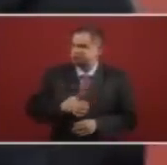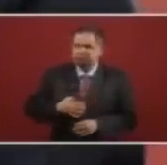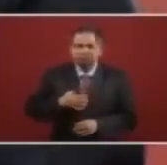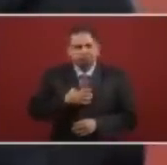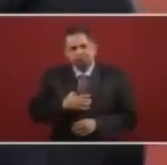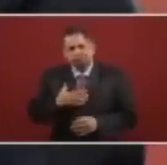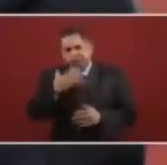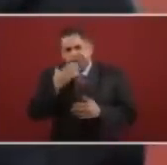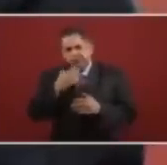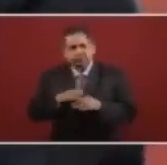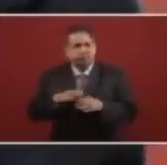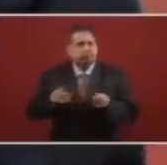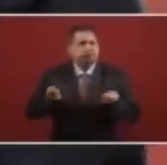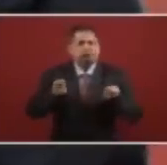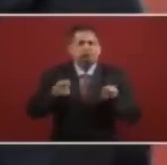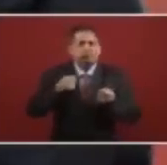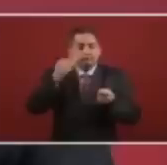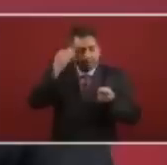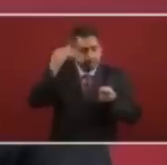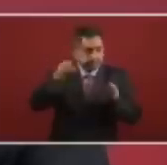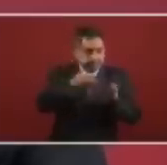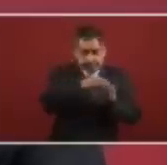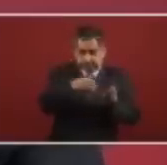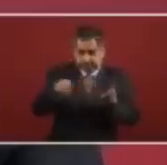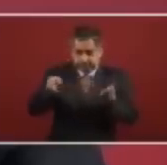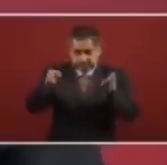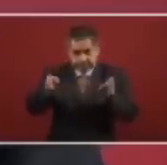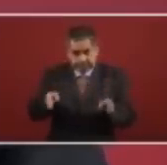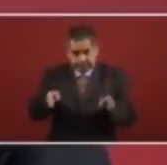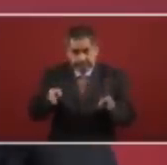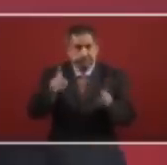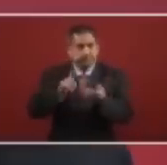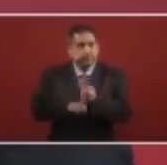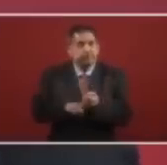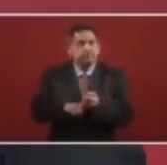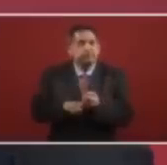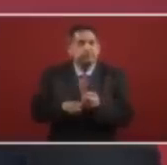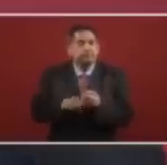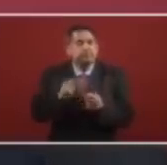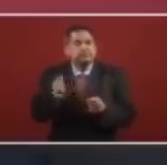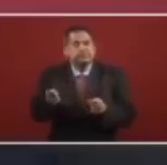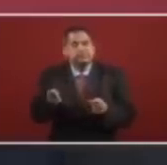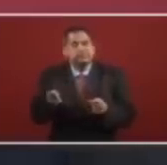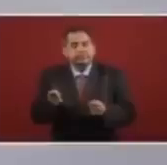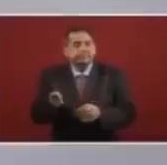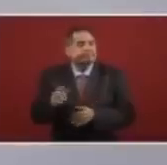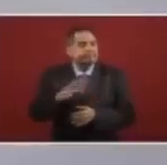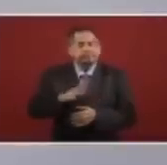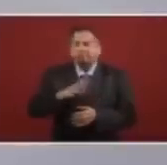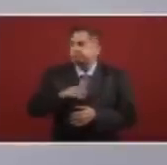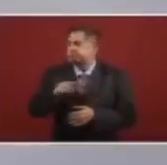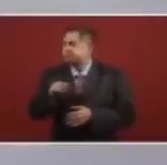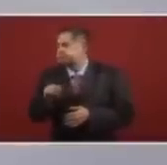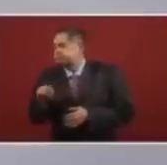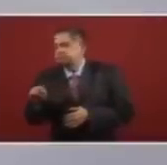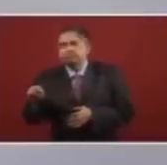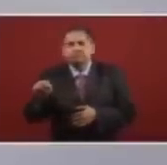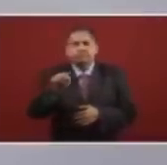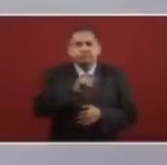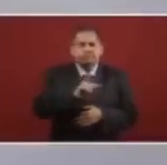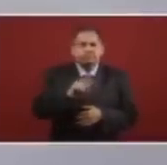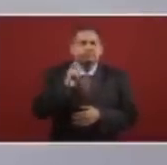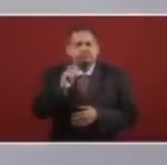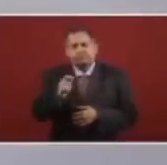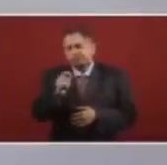gobernar en un tiempo en que existen las benditas